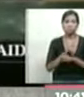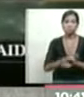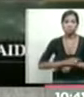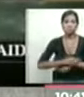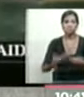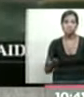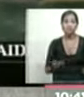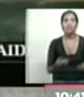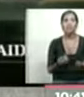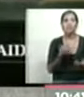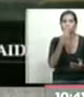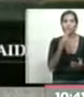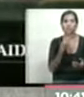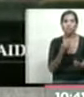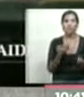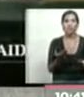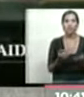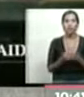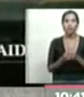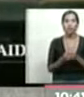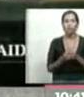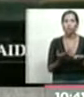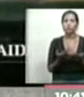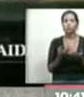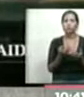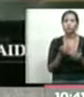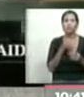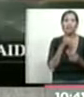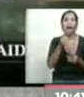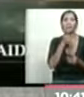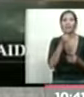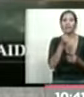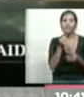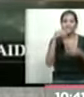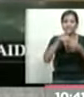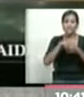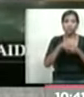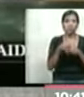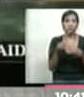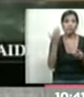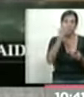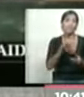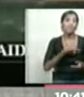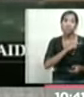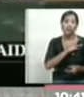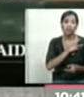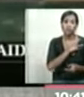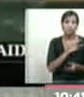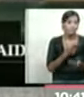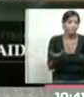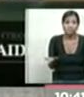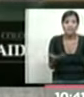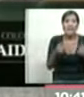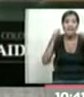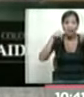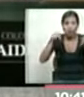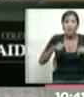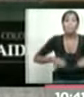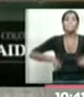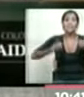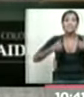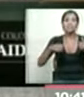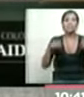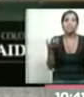se prometió de que iban a haber unos pronunciamientos internos, algo que era falso. Ahora más que nunca, dentro de los